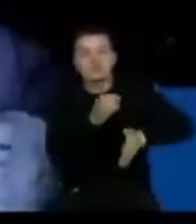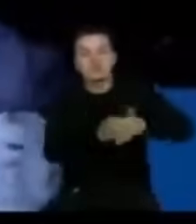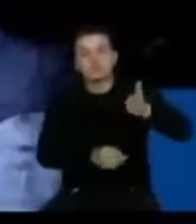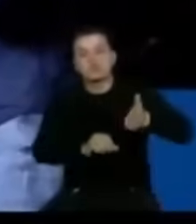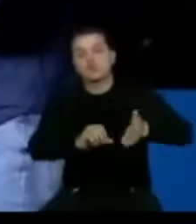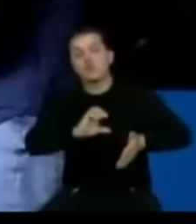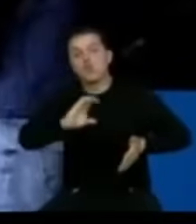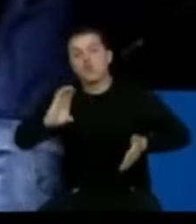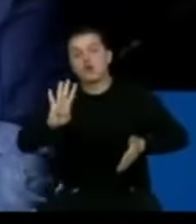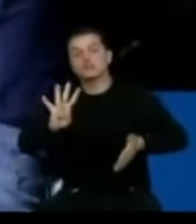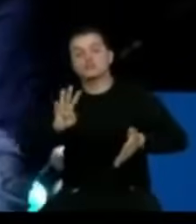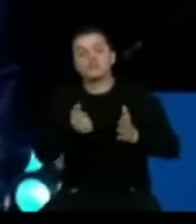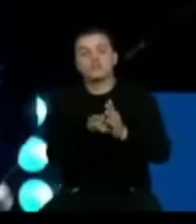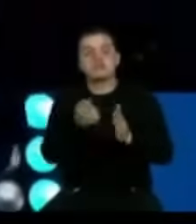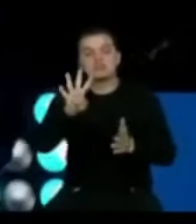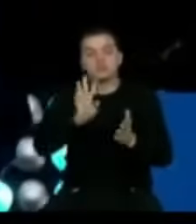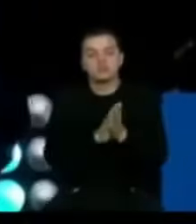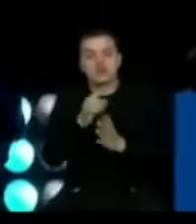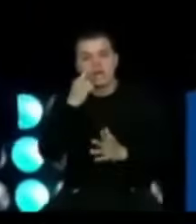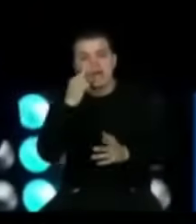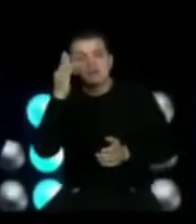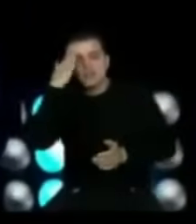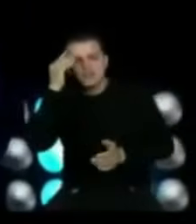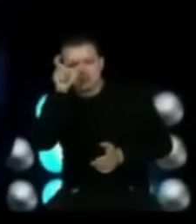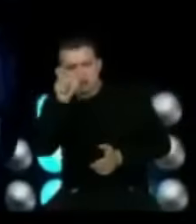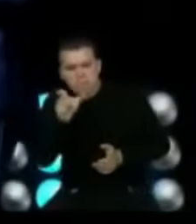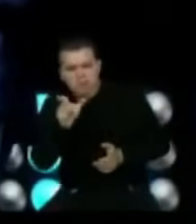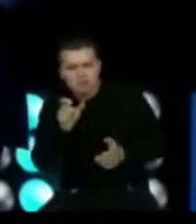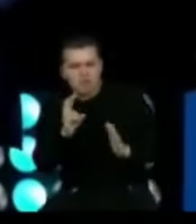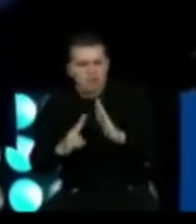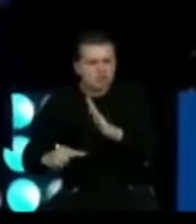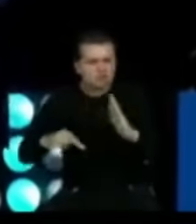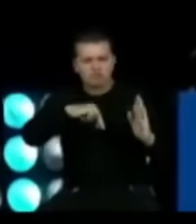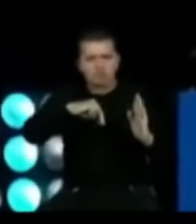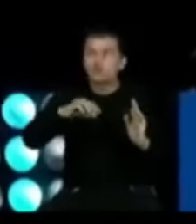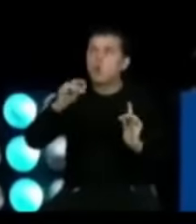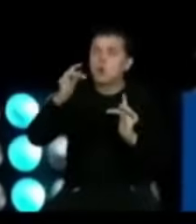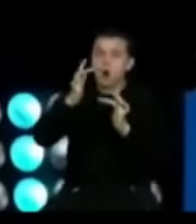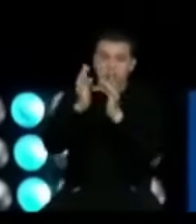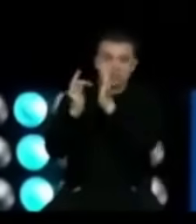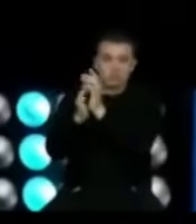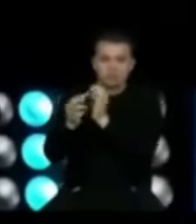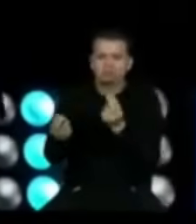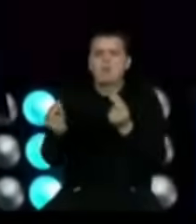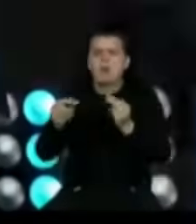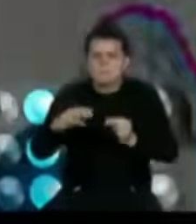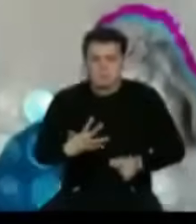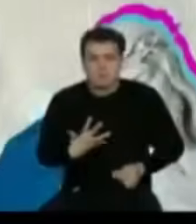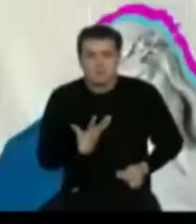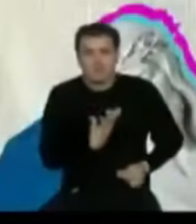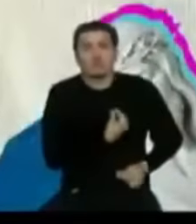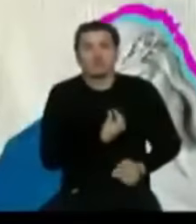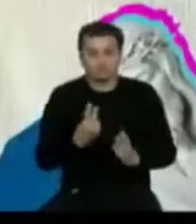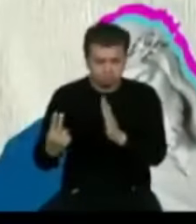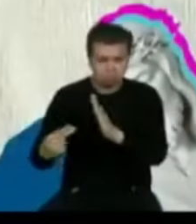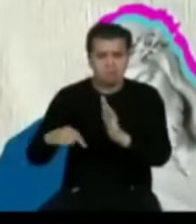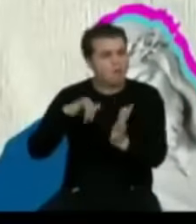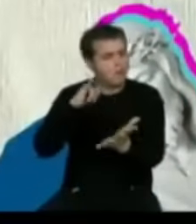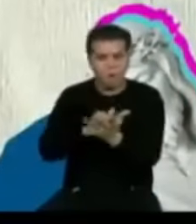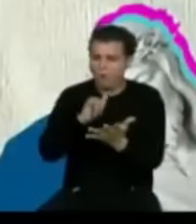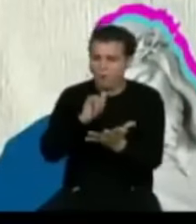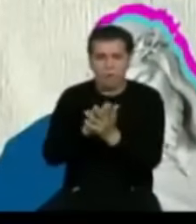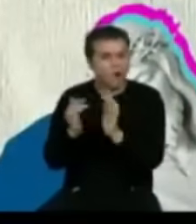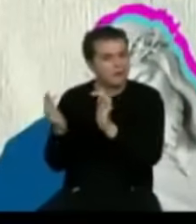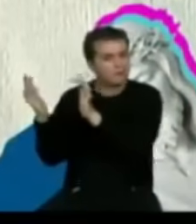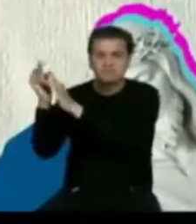que el que resucitó al Señor Jesús, a nosotros también nos resucitará con Jesús y